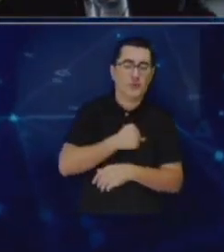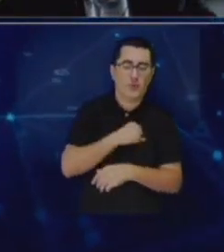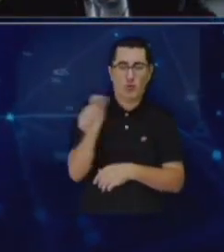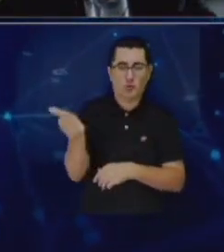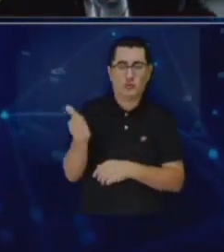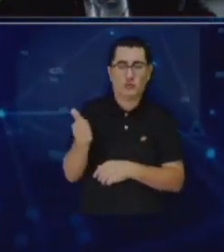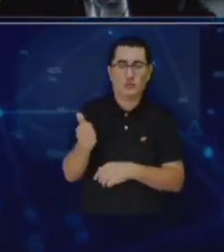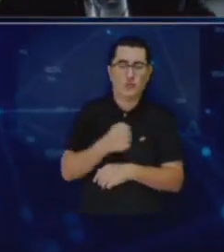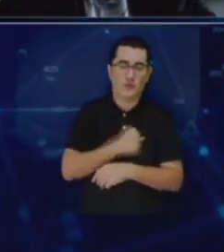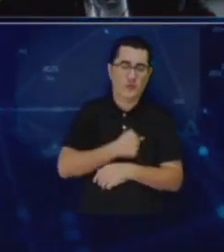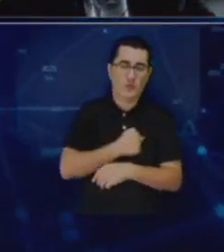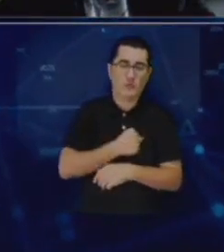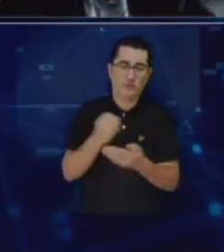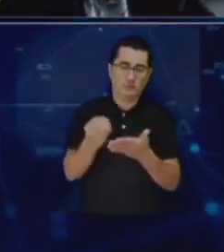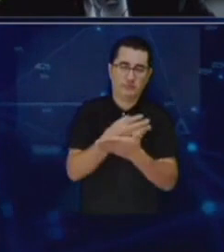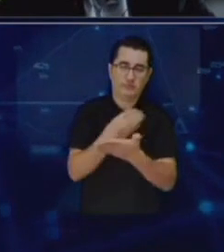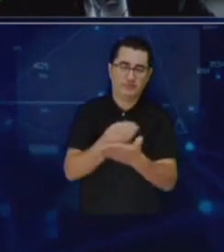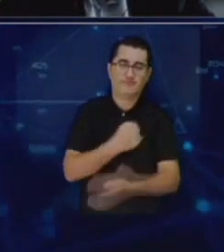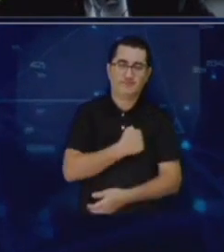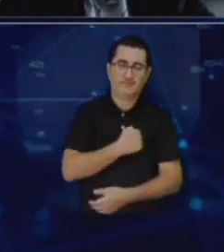La siguiente también, por favor.